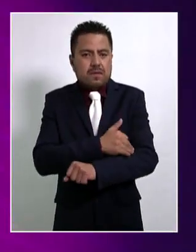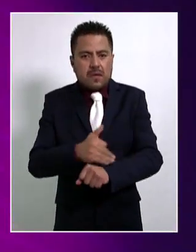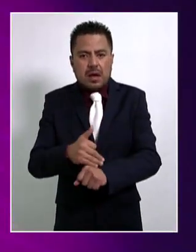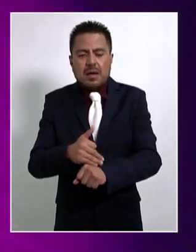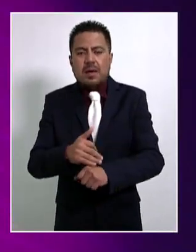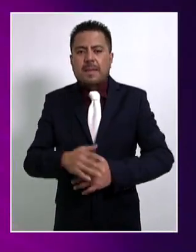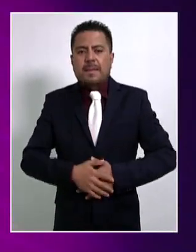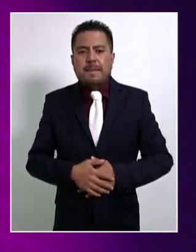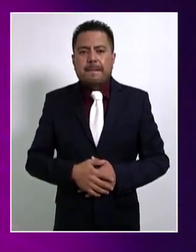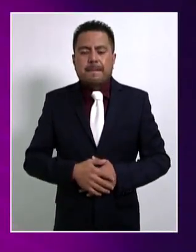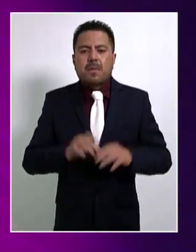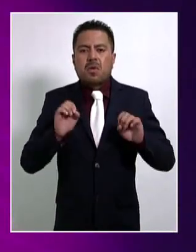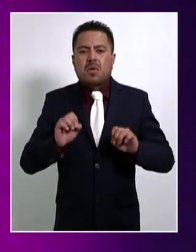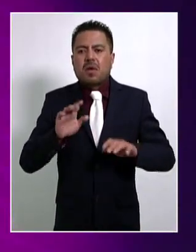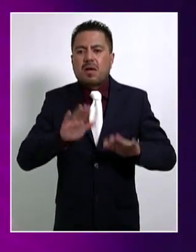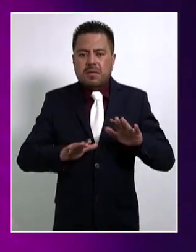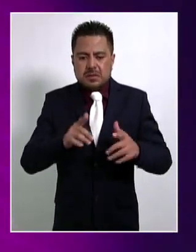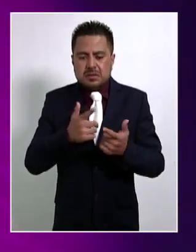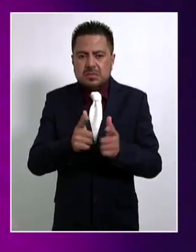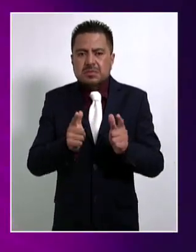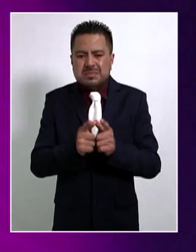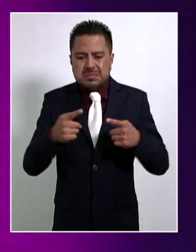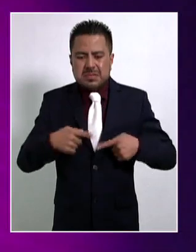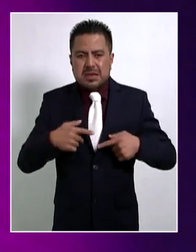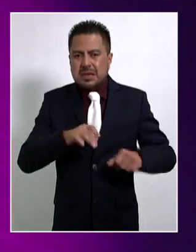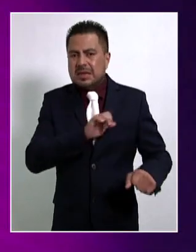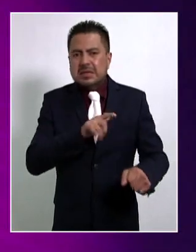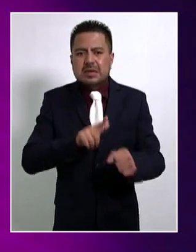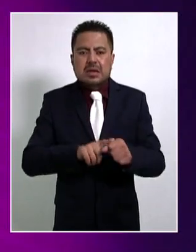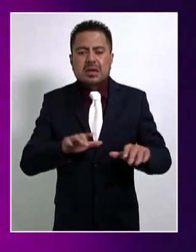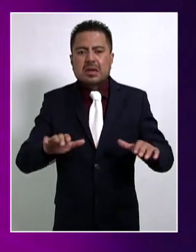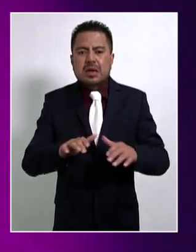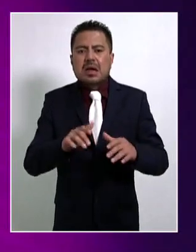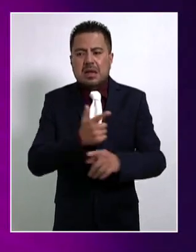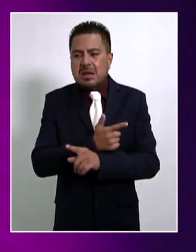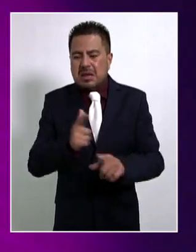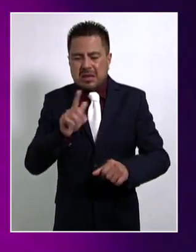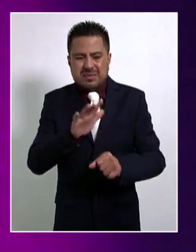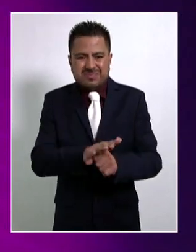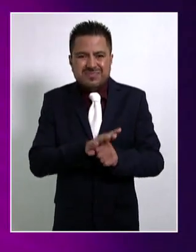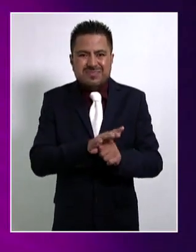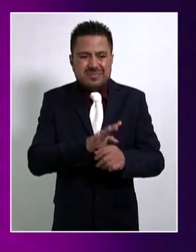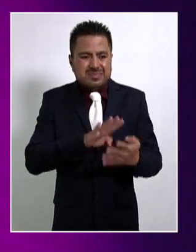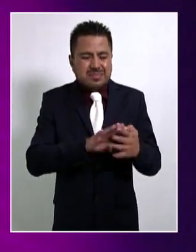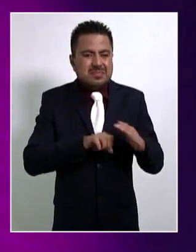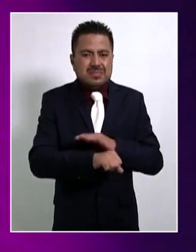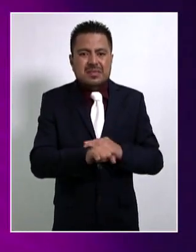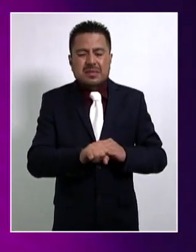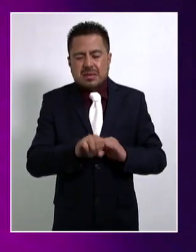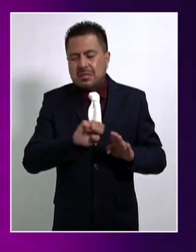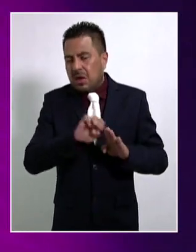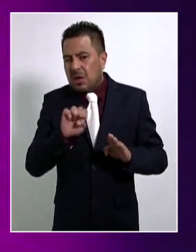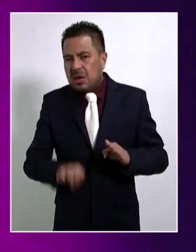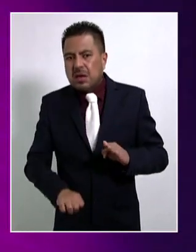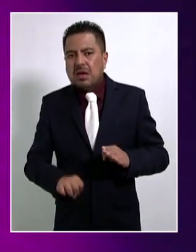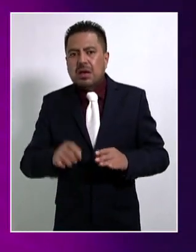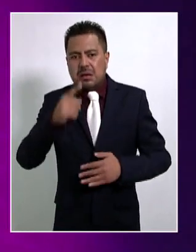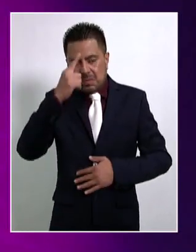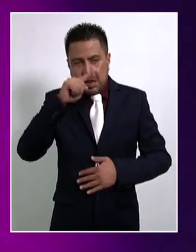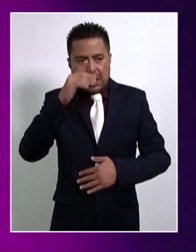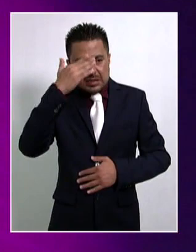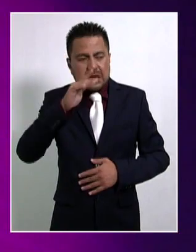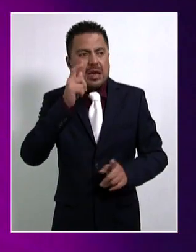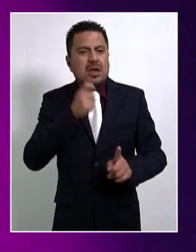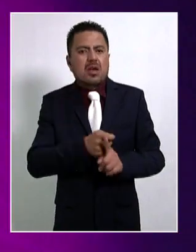familias o con poblaciones específicas como las personas privadas de su libertad, por ejemplo, para saber